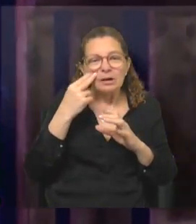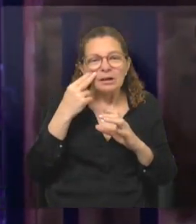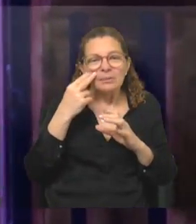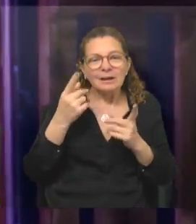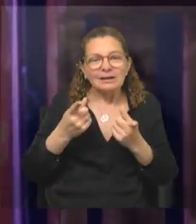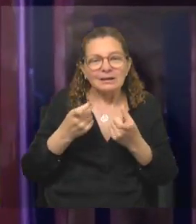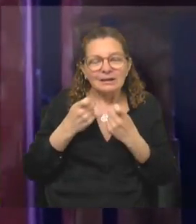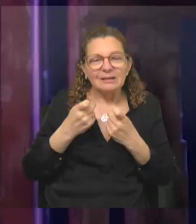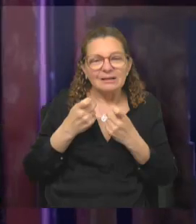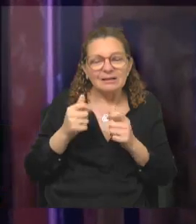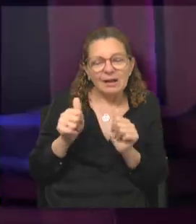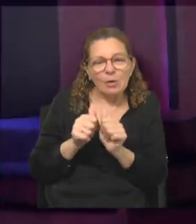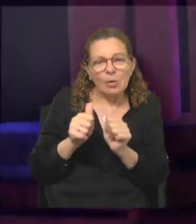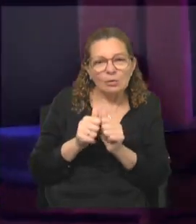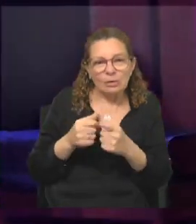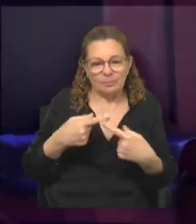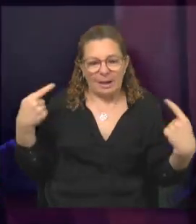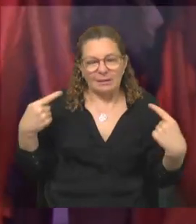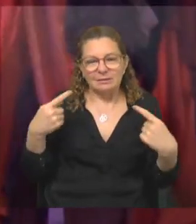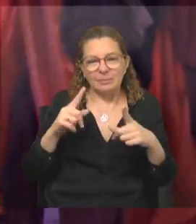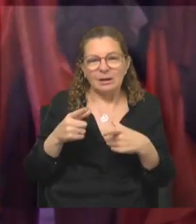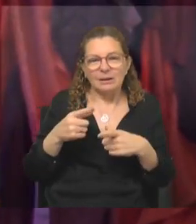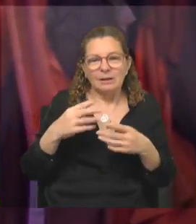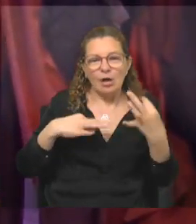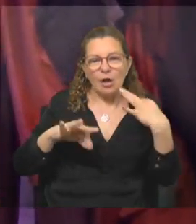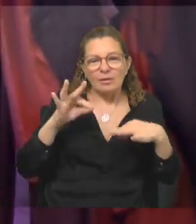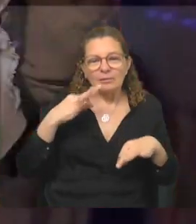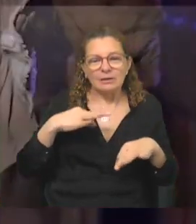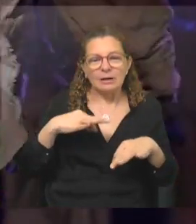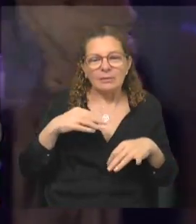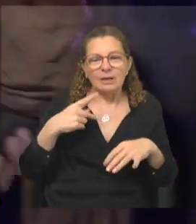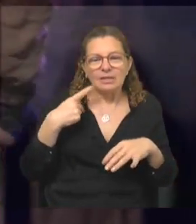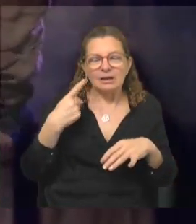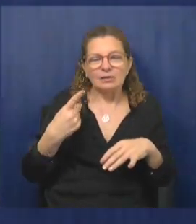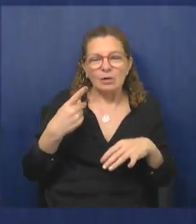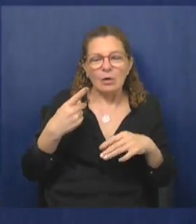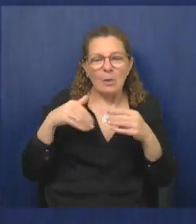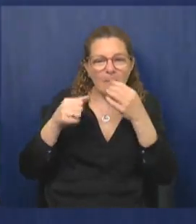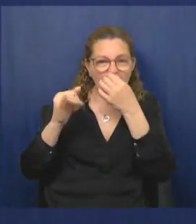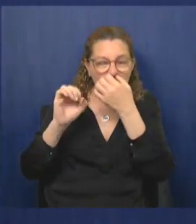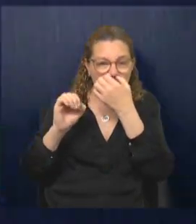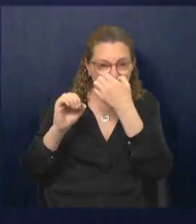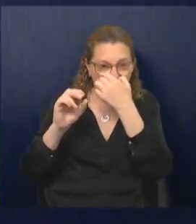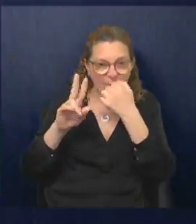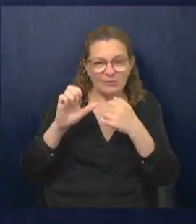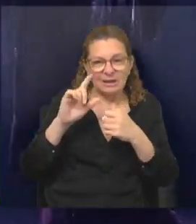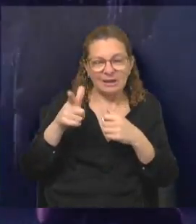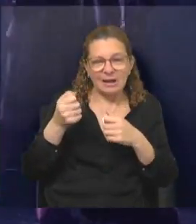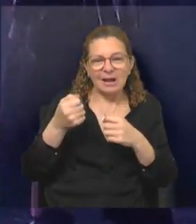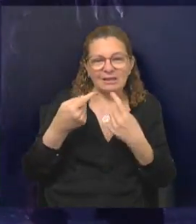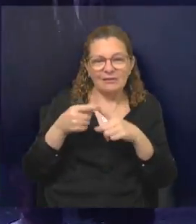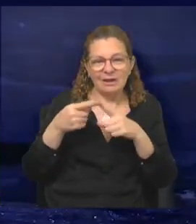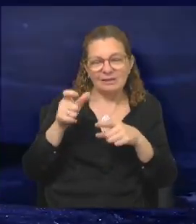se necesitan y se repelen la obra es dirigida por Mario Vega y el elenco está integrado por Marta Viera Mingo